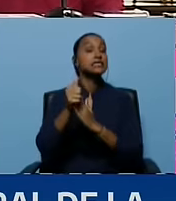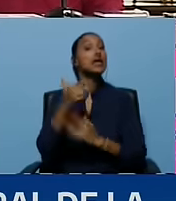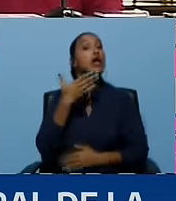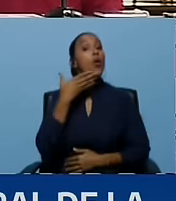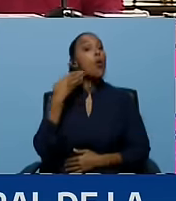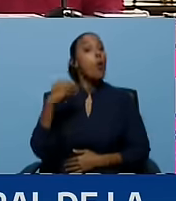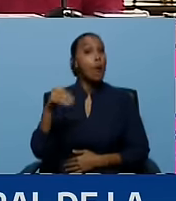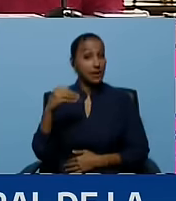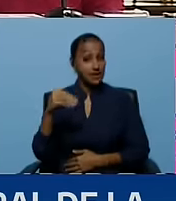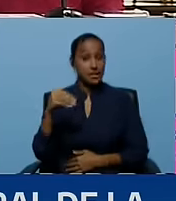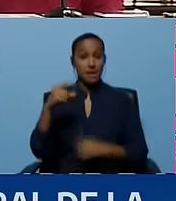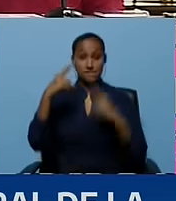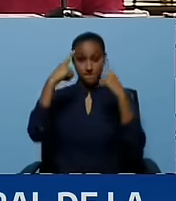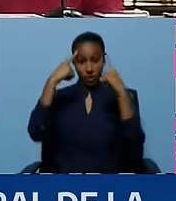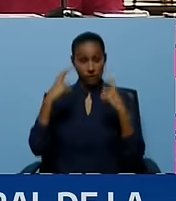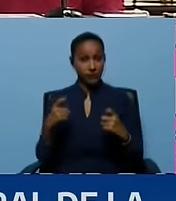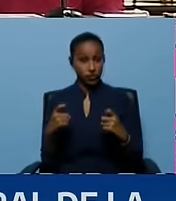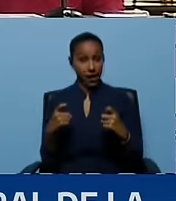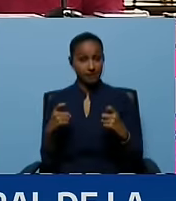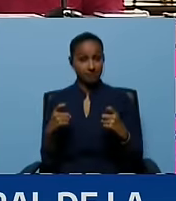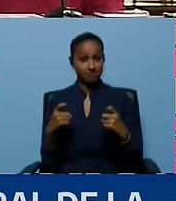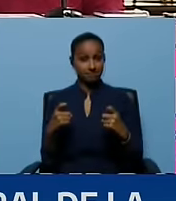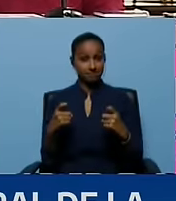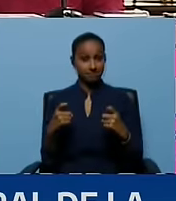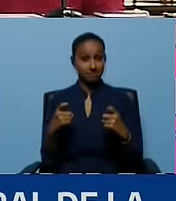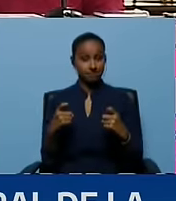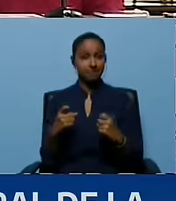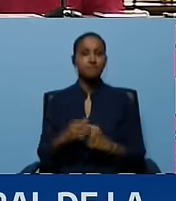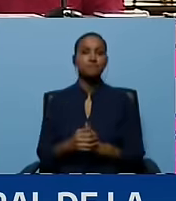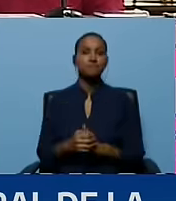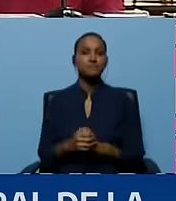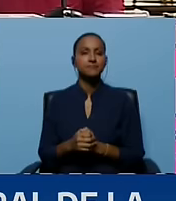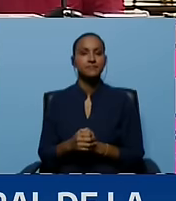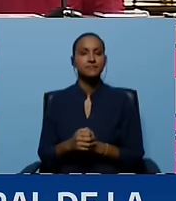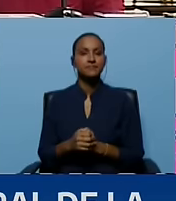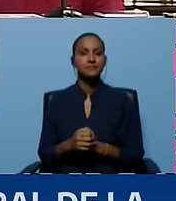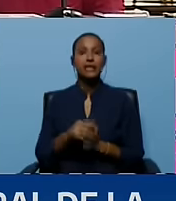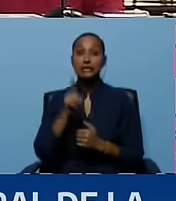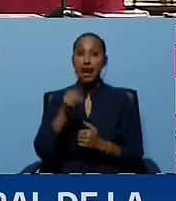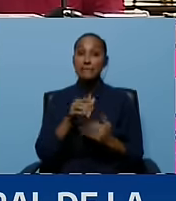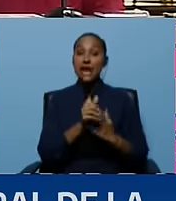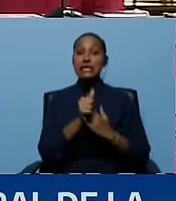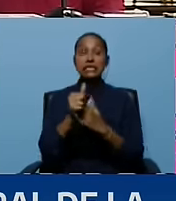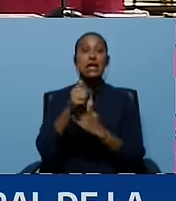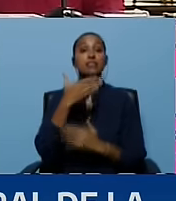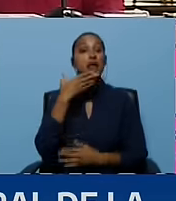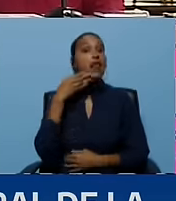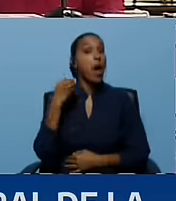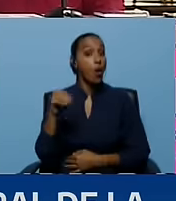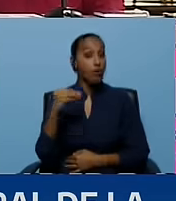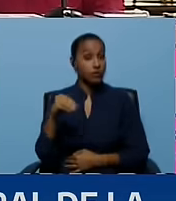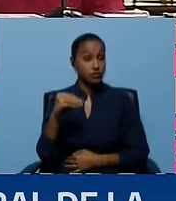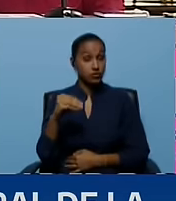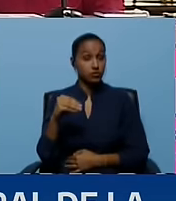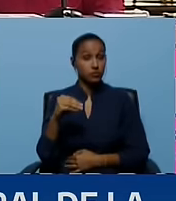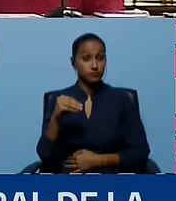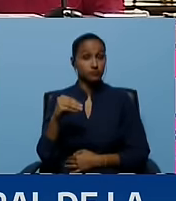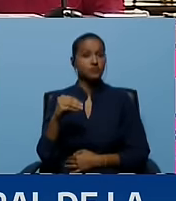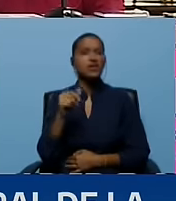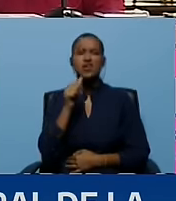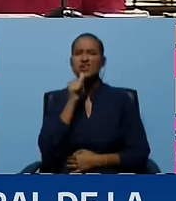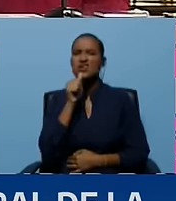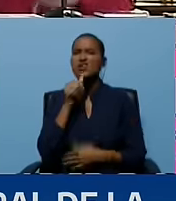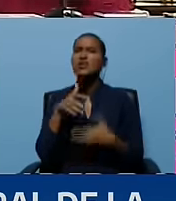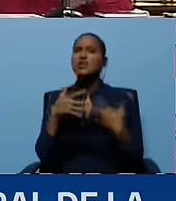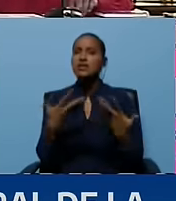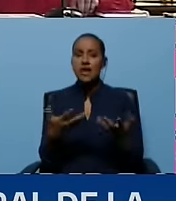profesional y también líder de la juventud, el compañero Ricardo